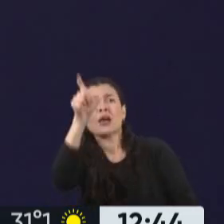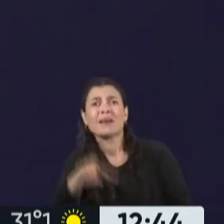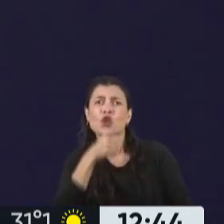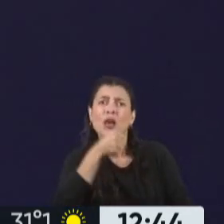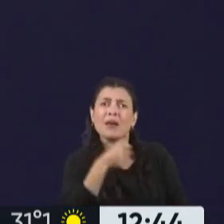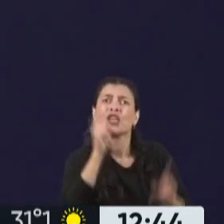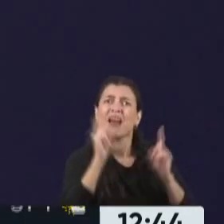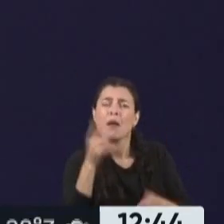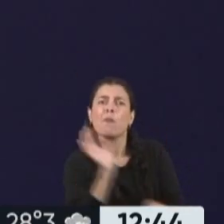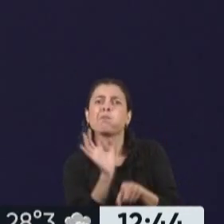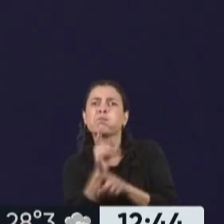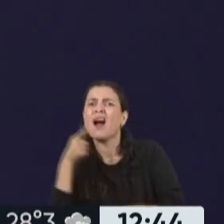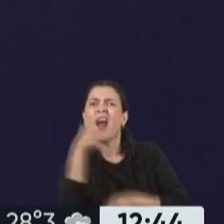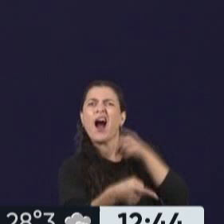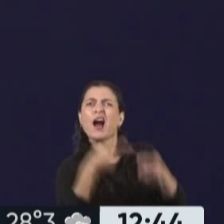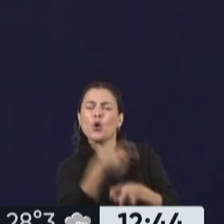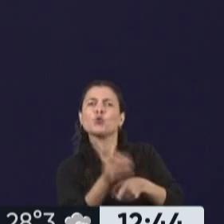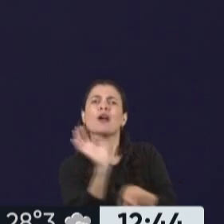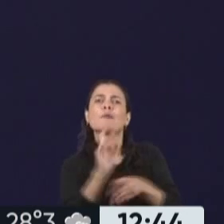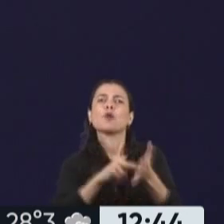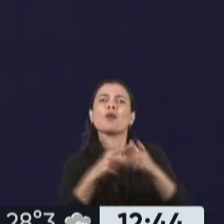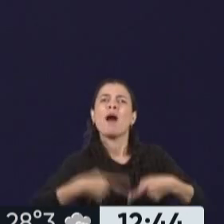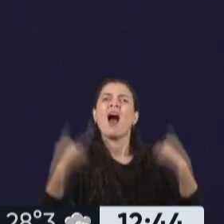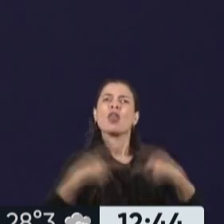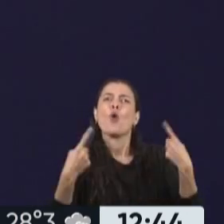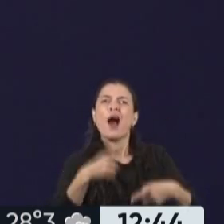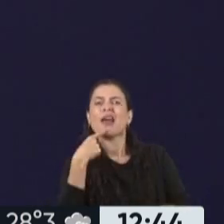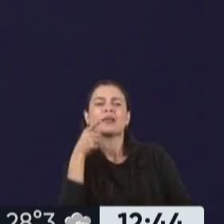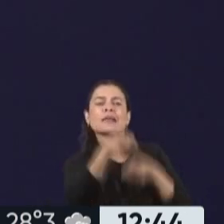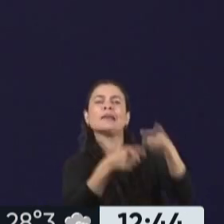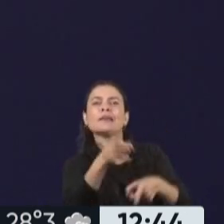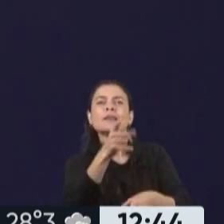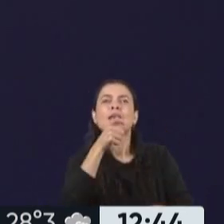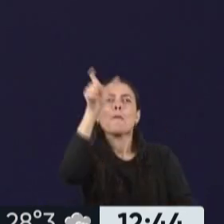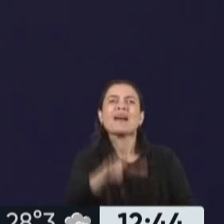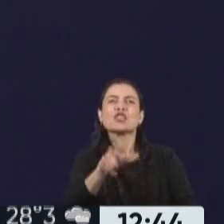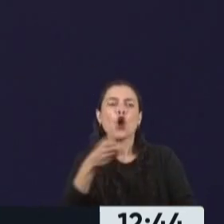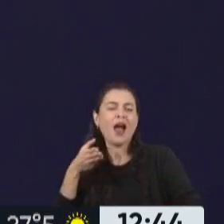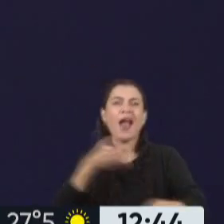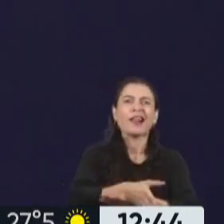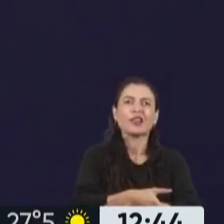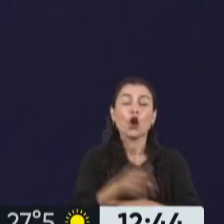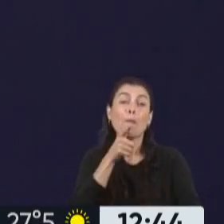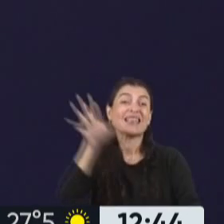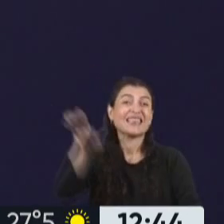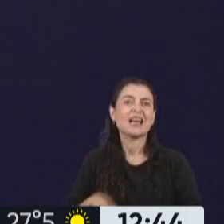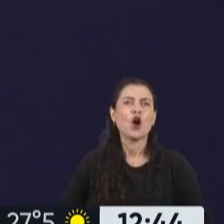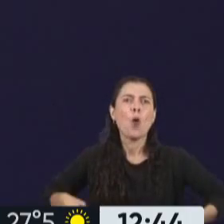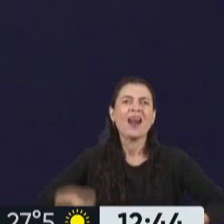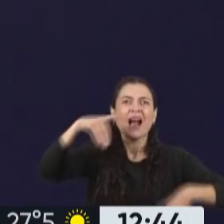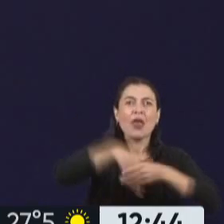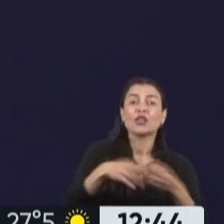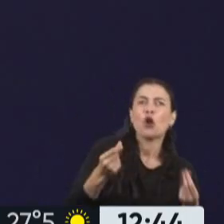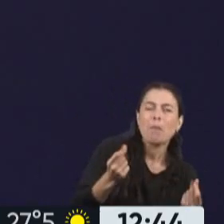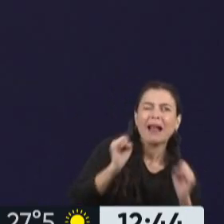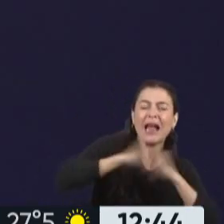periodista acusar infundadamente a la aduana de dejar pasar a una persona con valijas llenas de dinero, supuestamente